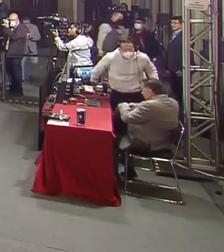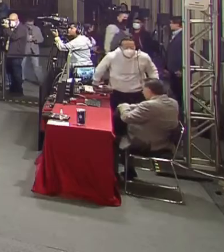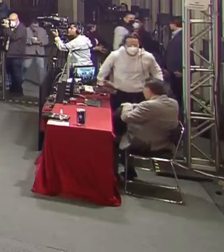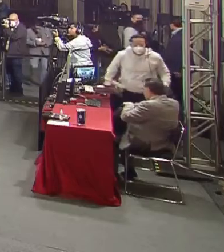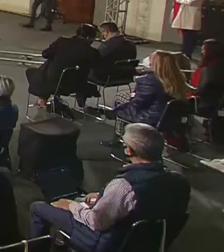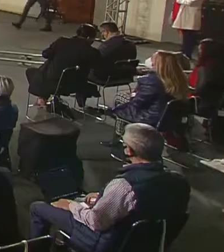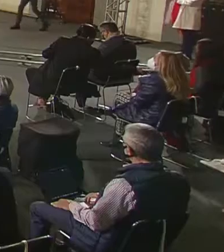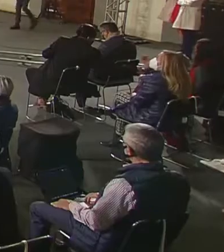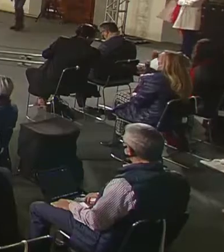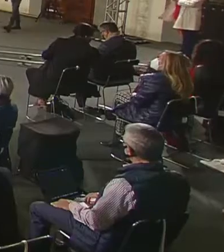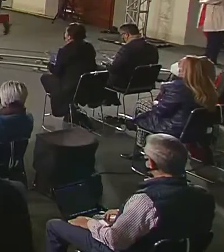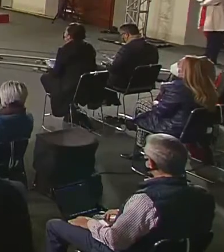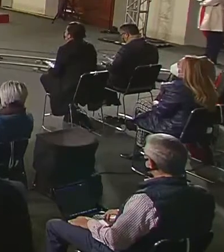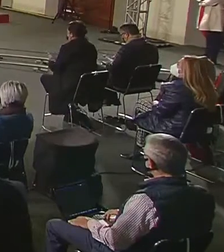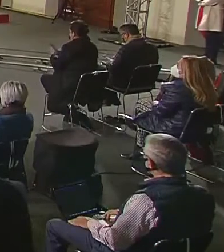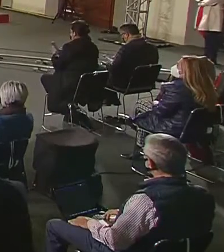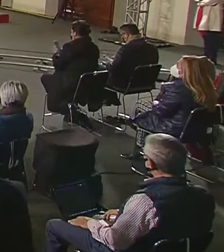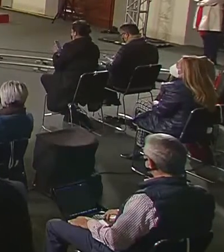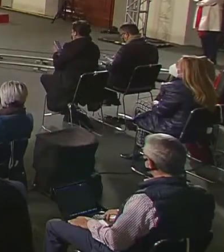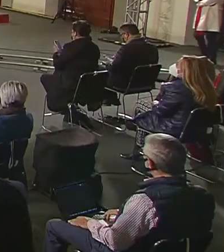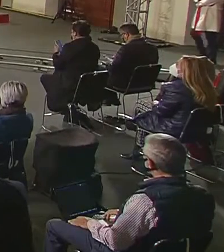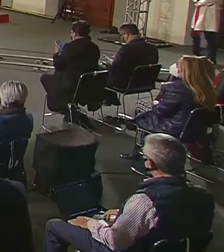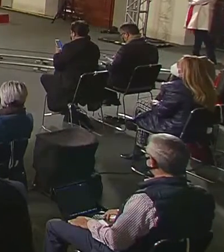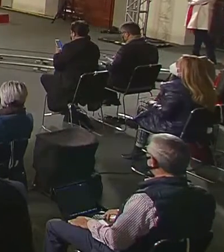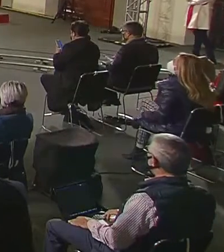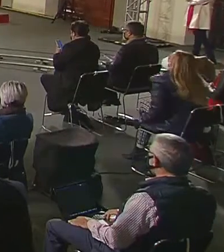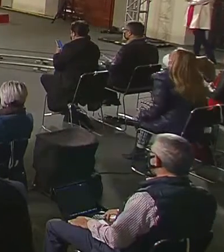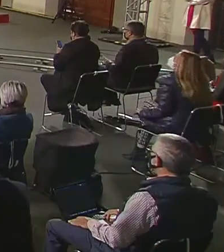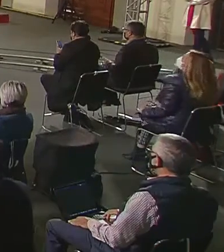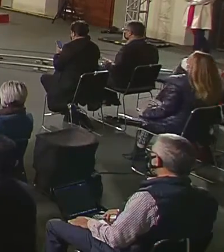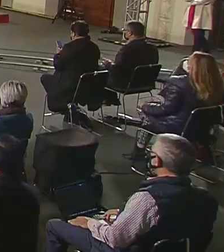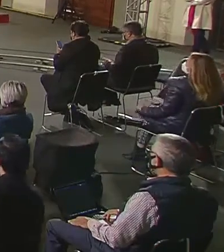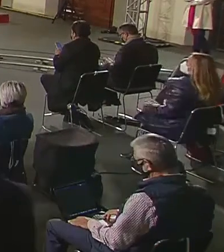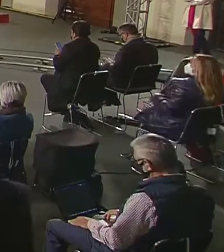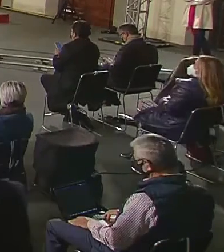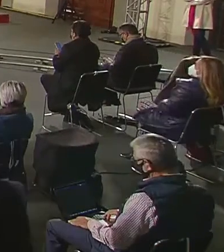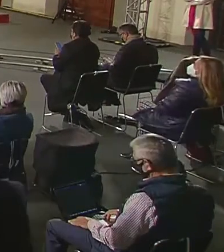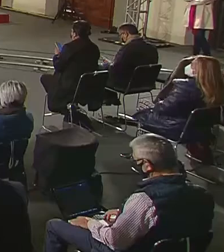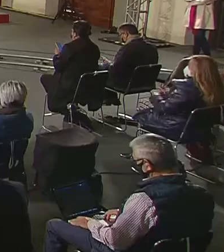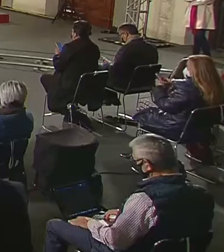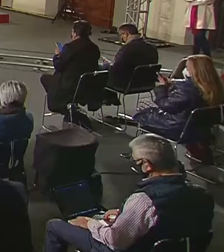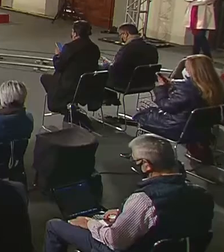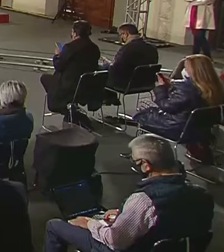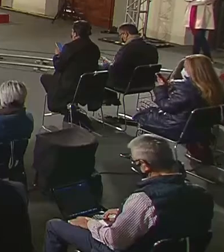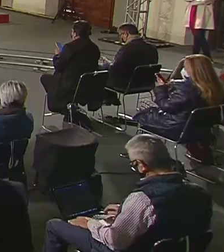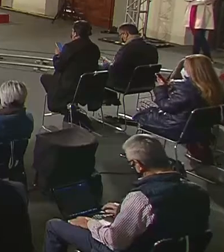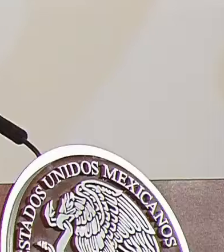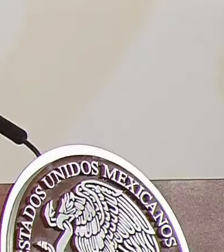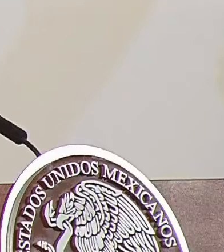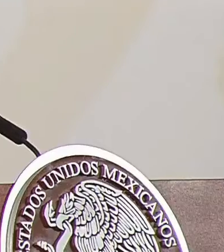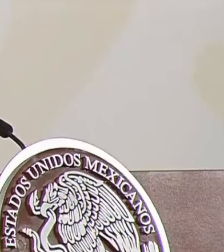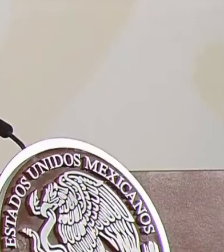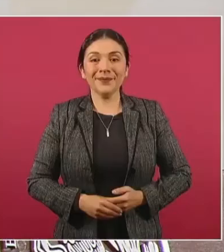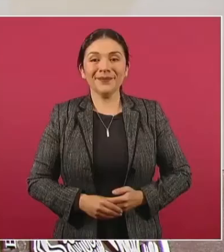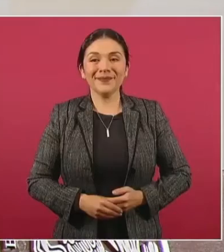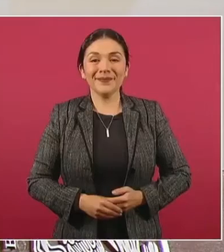Vamos a iniciar con la maestra Raquel Buenrostro para que nos